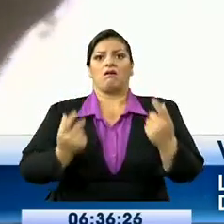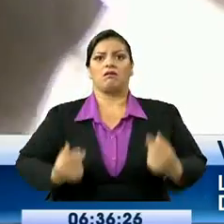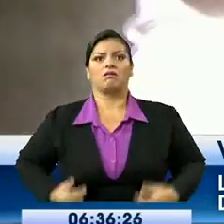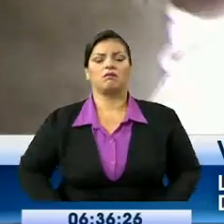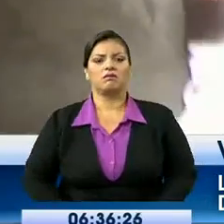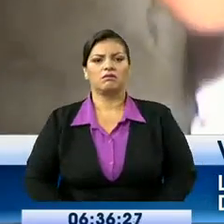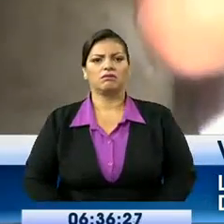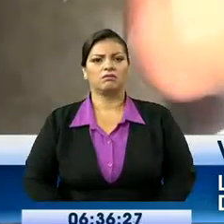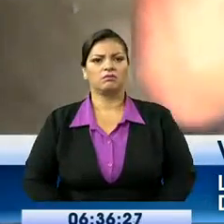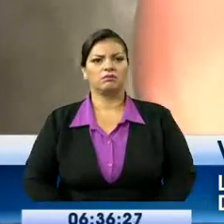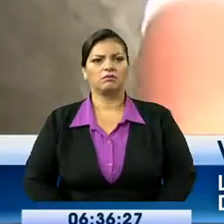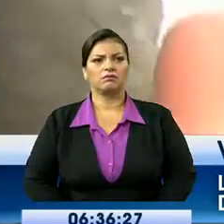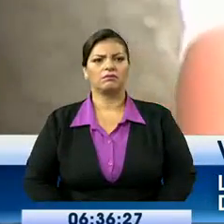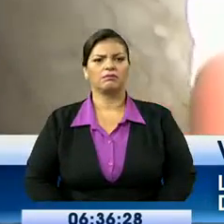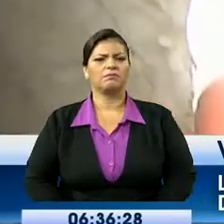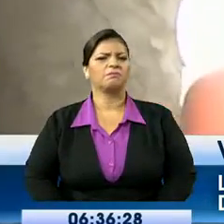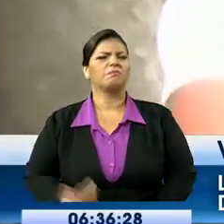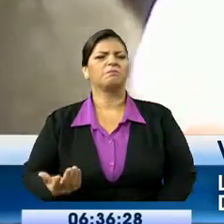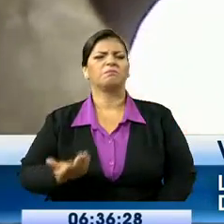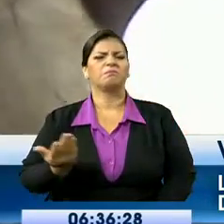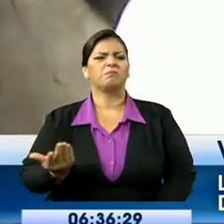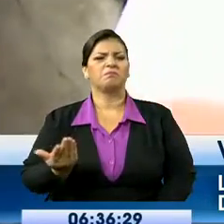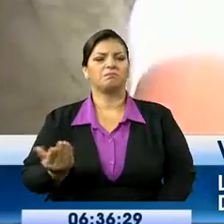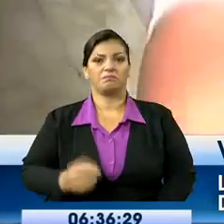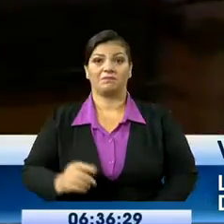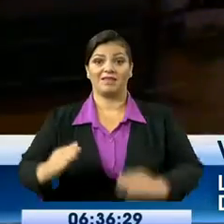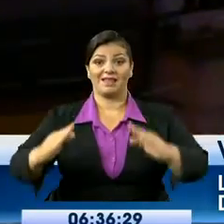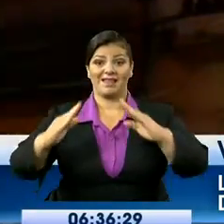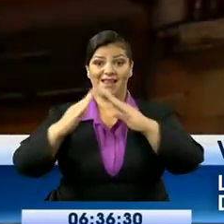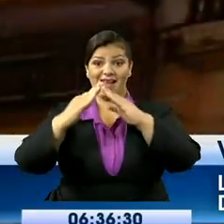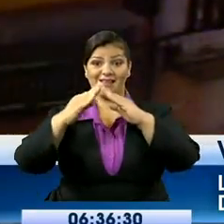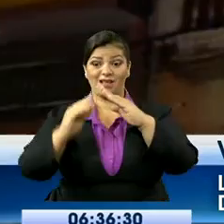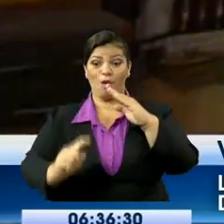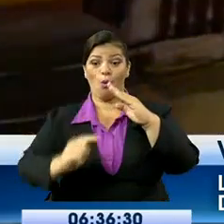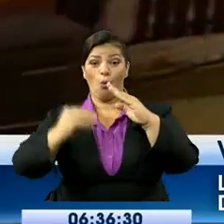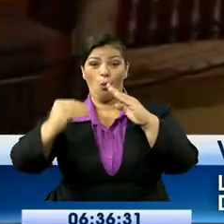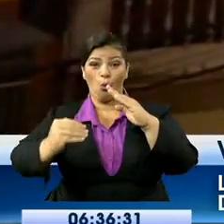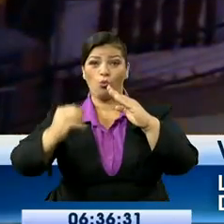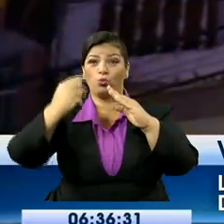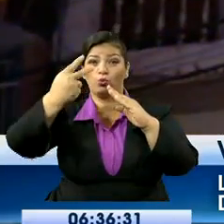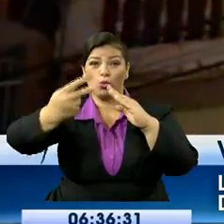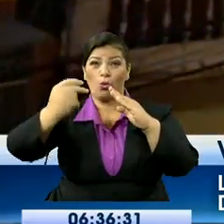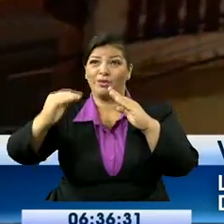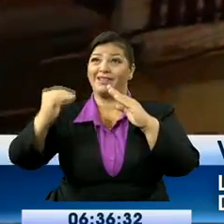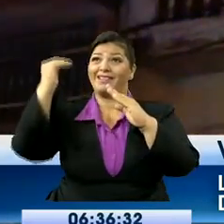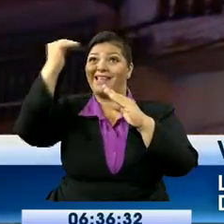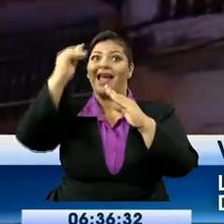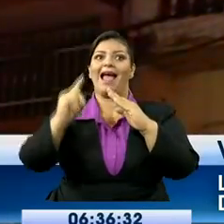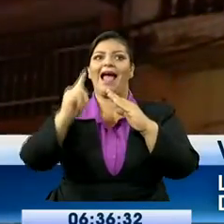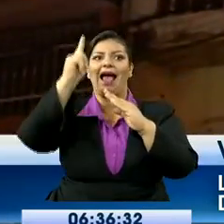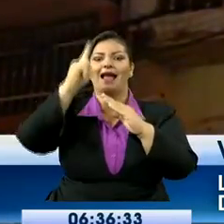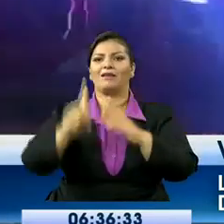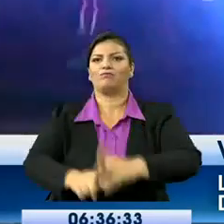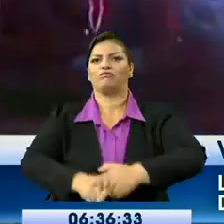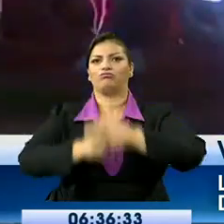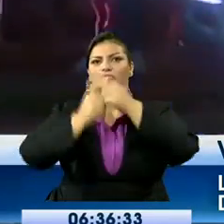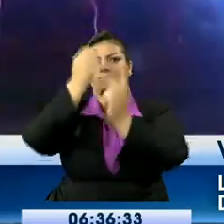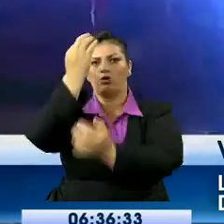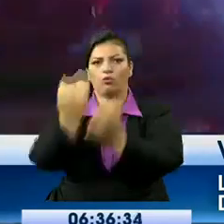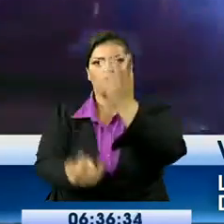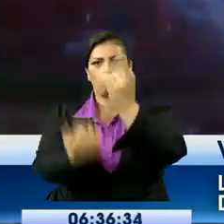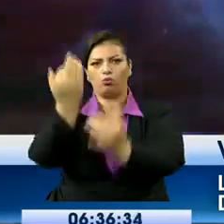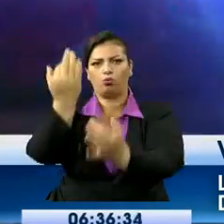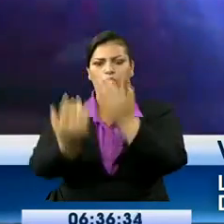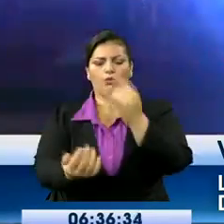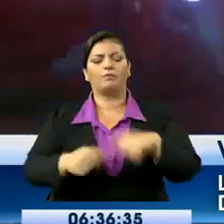Todo apunta a que las llamas se originaron en la tercera planta del domicilio, ubicado en la cooperativa Unión de Bananeros, en el